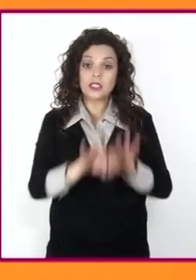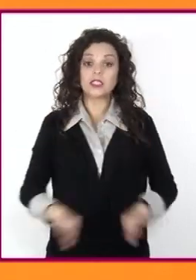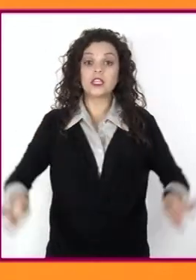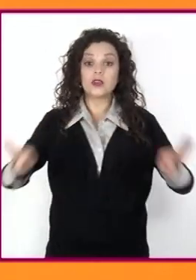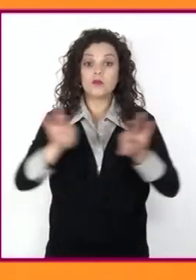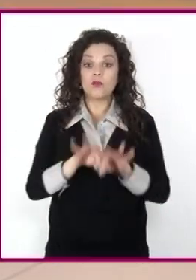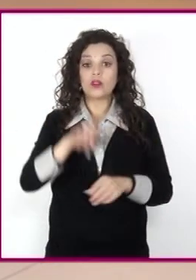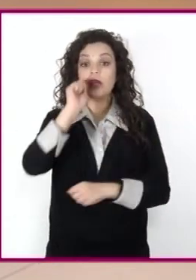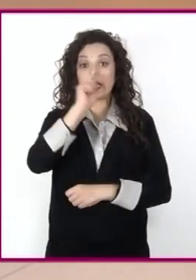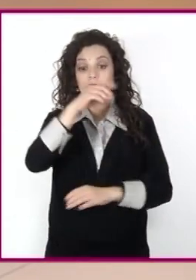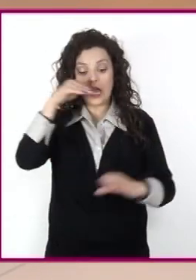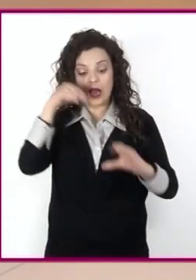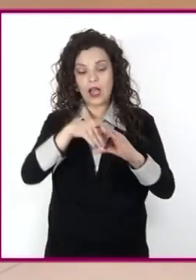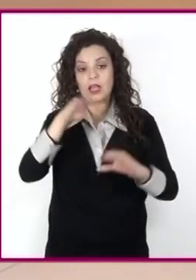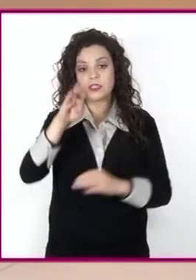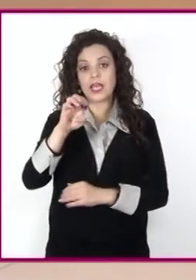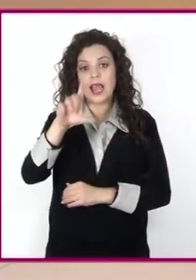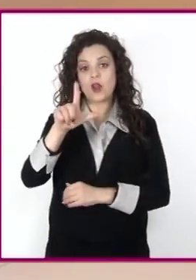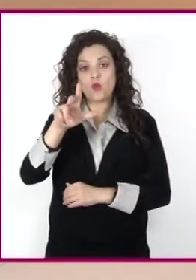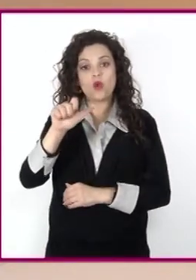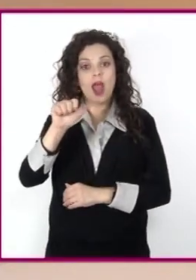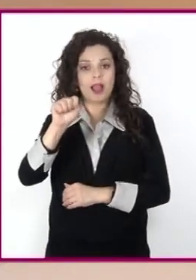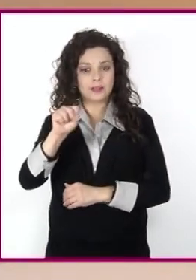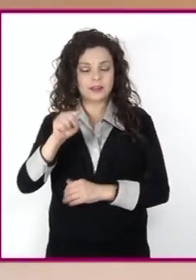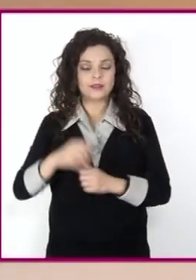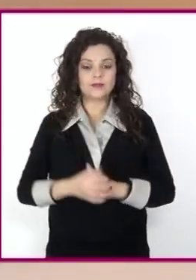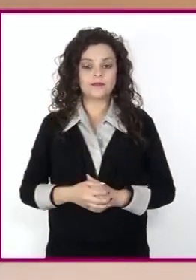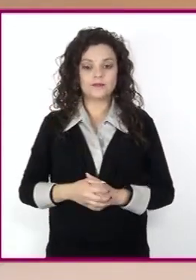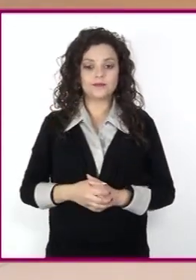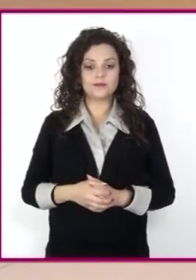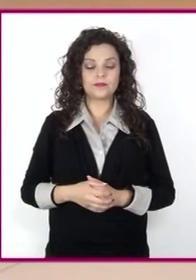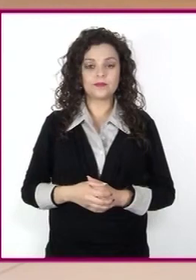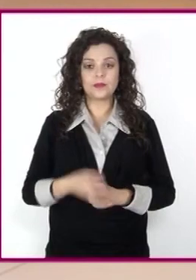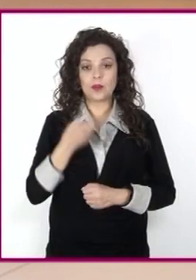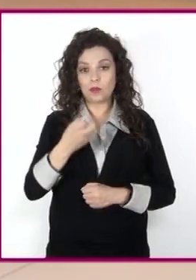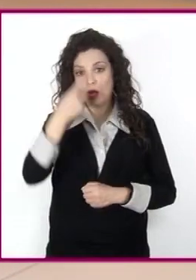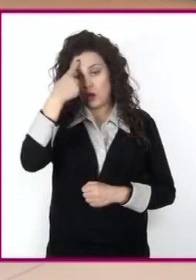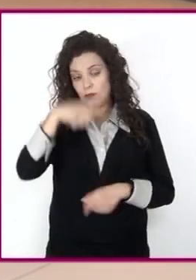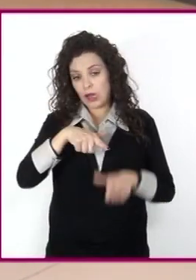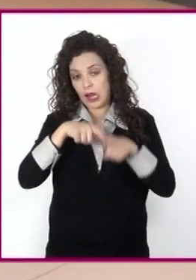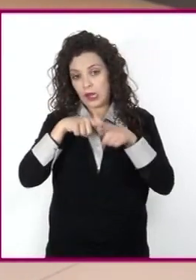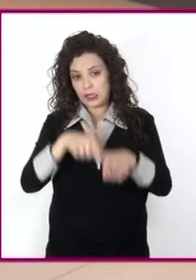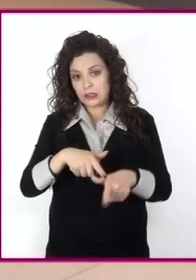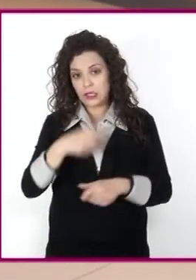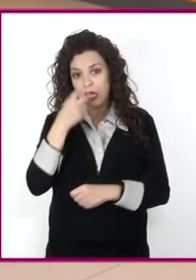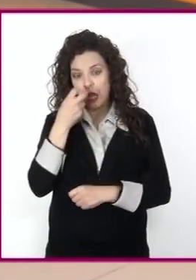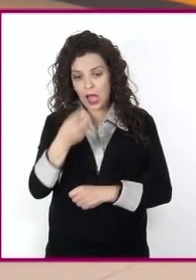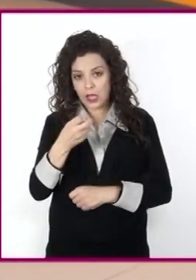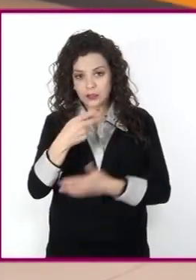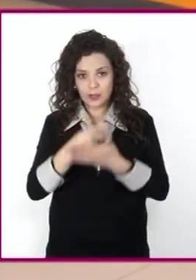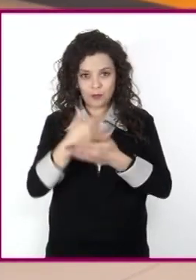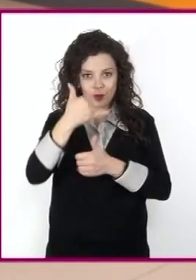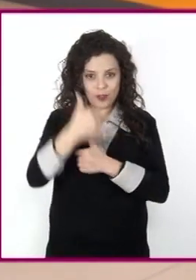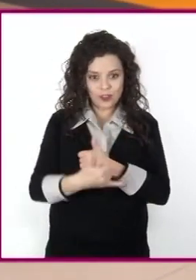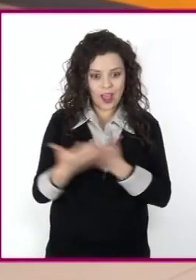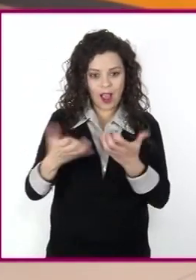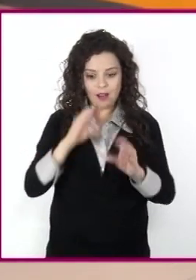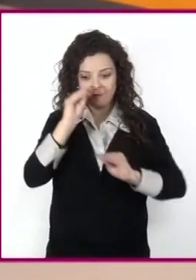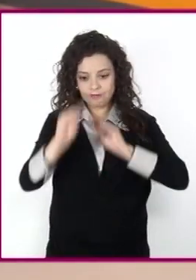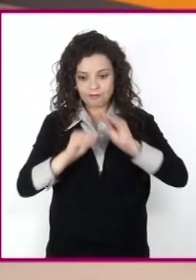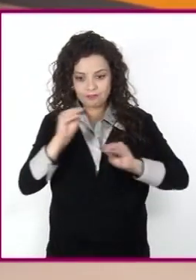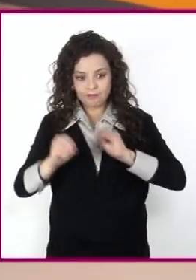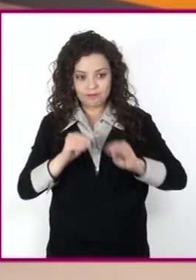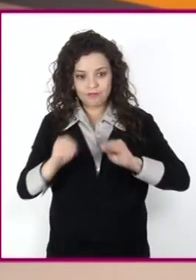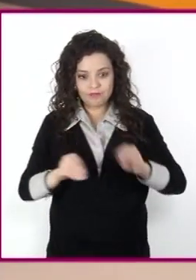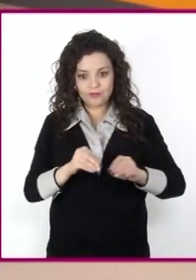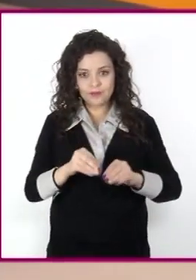las células. Por ello, para continuar con el desarrollo de nuestro proyecto y la elaboración del modelo,